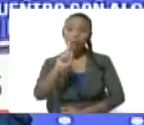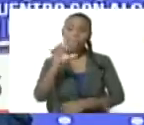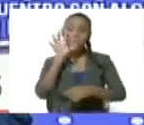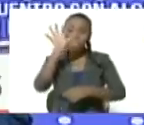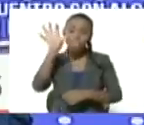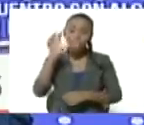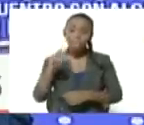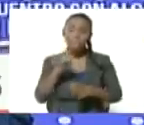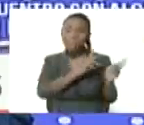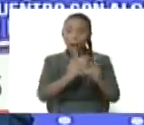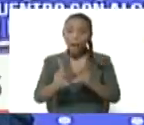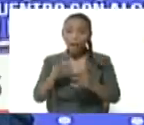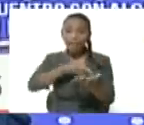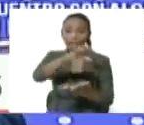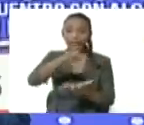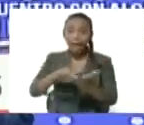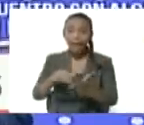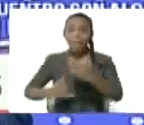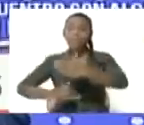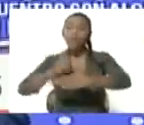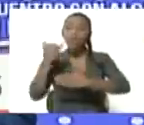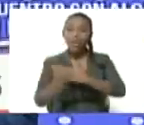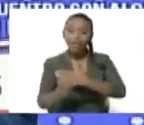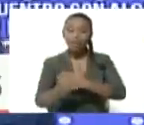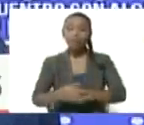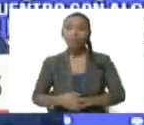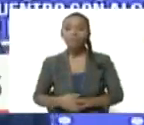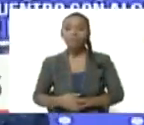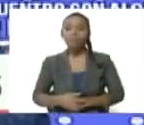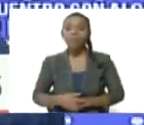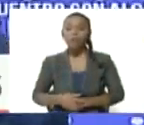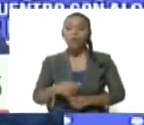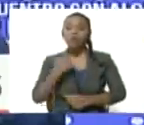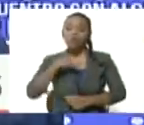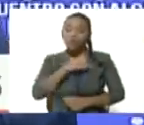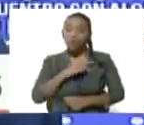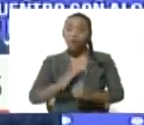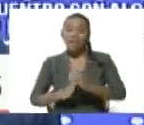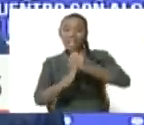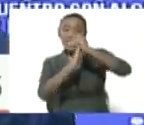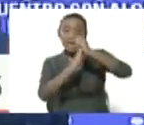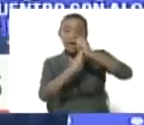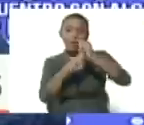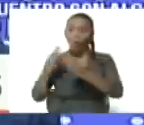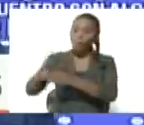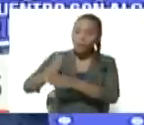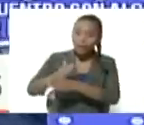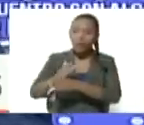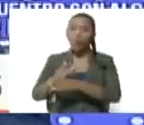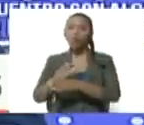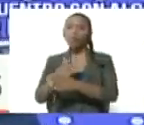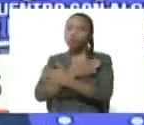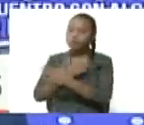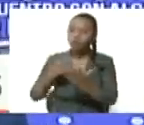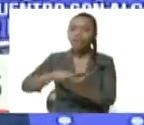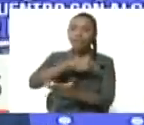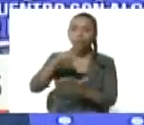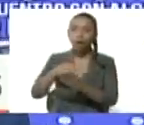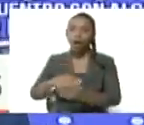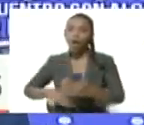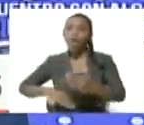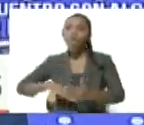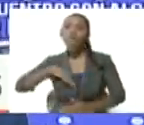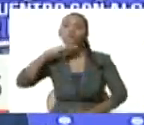un proyecto. Solo nosotros tenemos un liderazgo compartido, colectivo, nacional, que llega hasta el